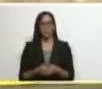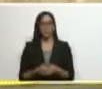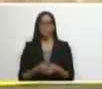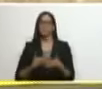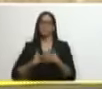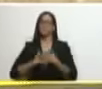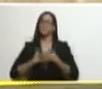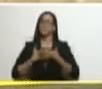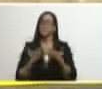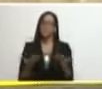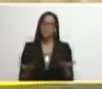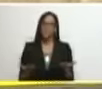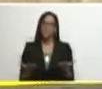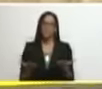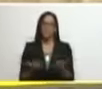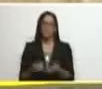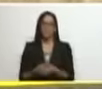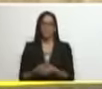faculta